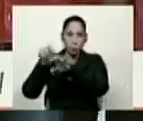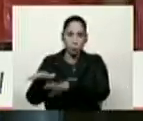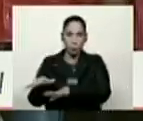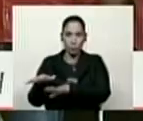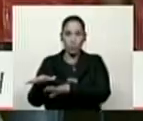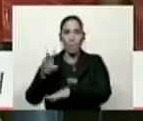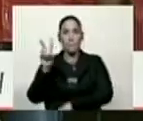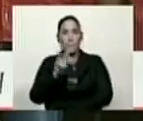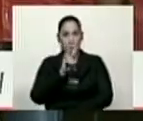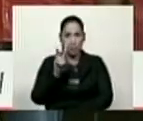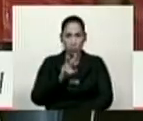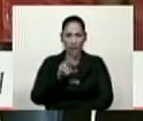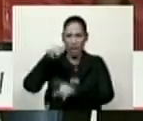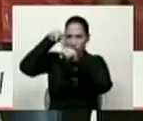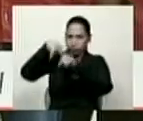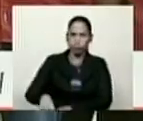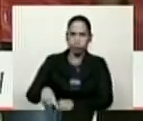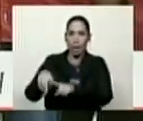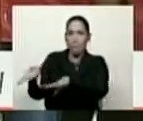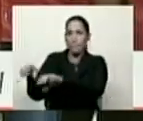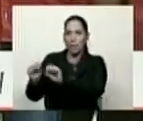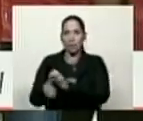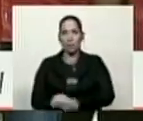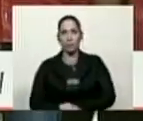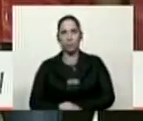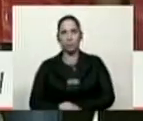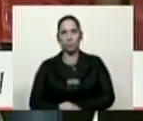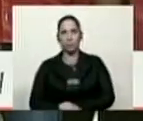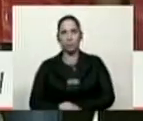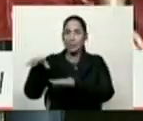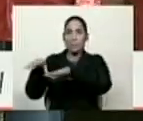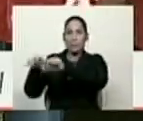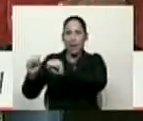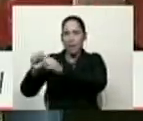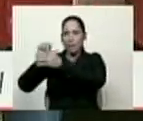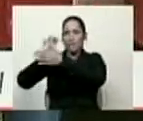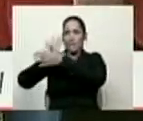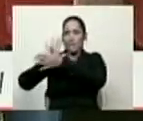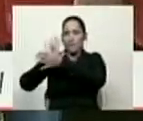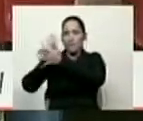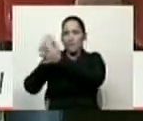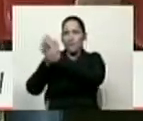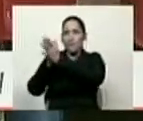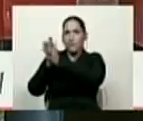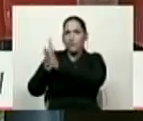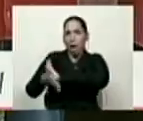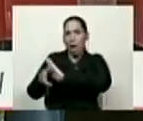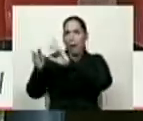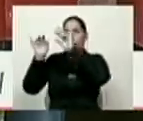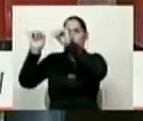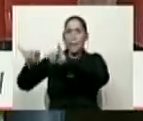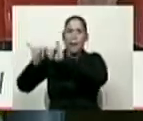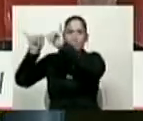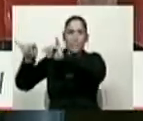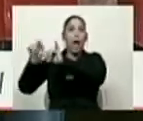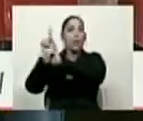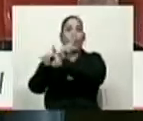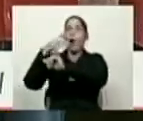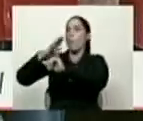y Venezuela derrota al imperialismo, ese imperialismo por sí solo, porque no podrá mantener